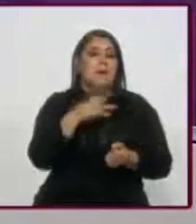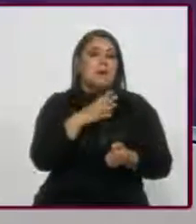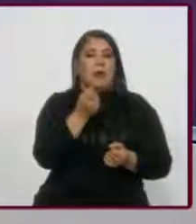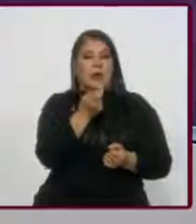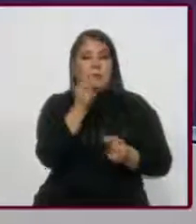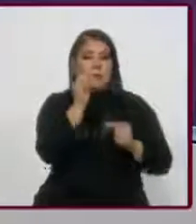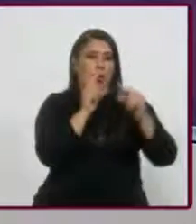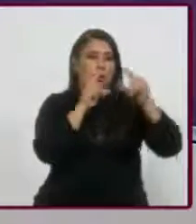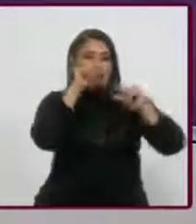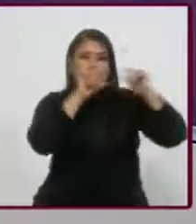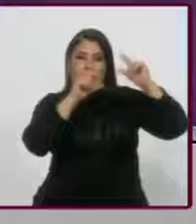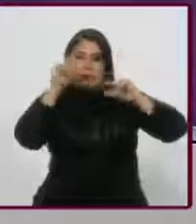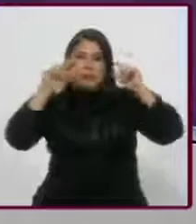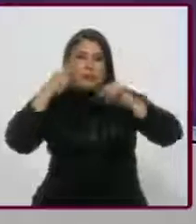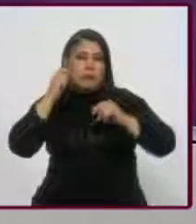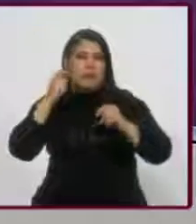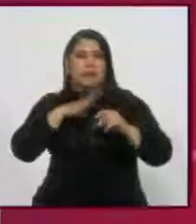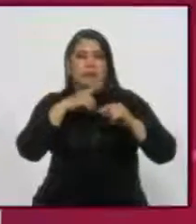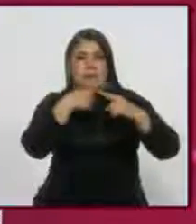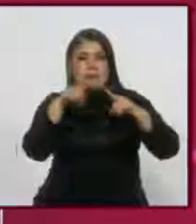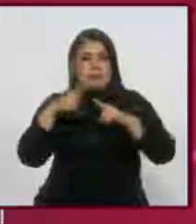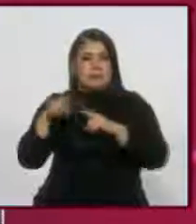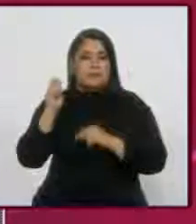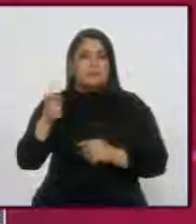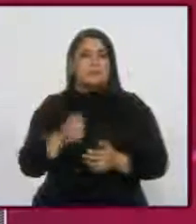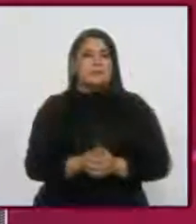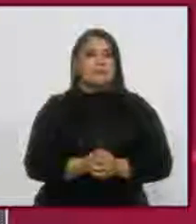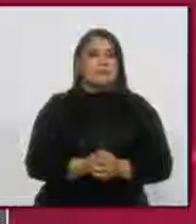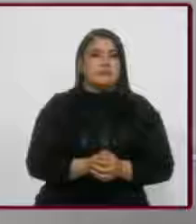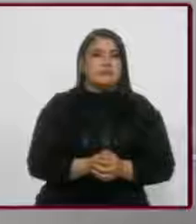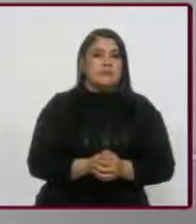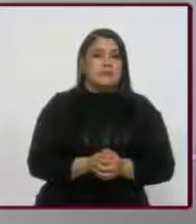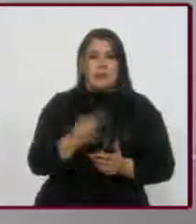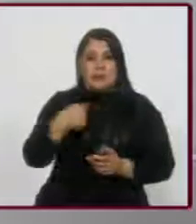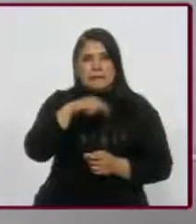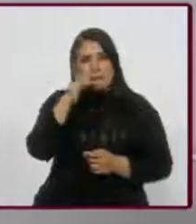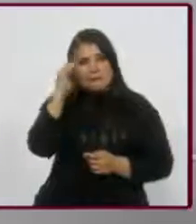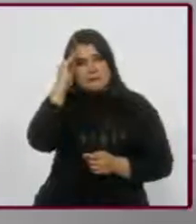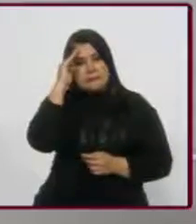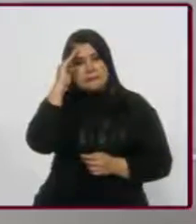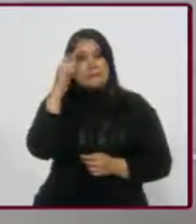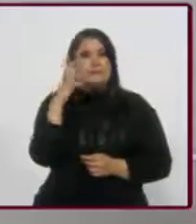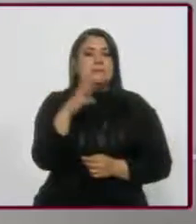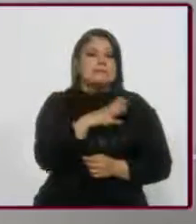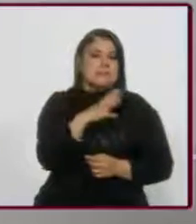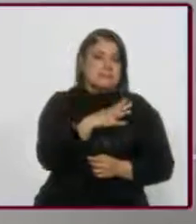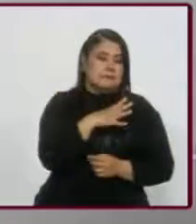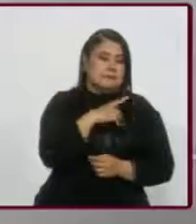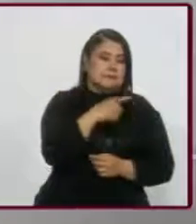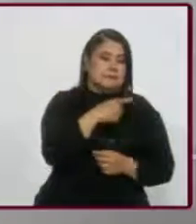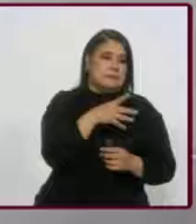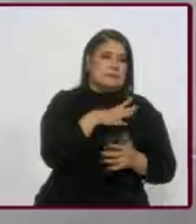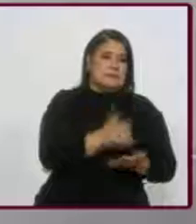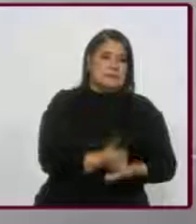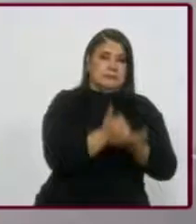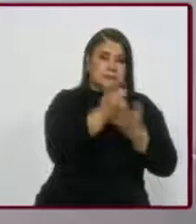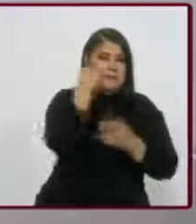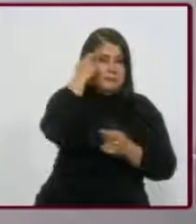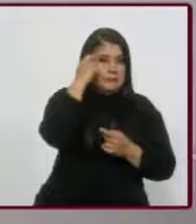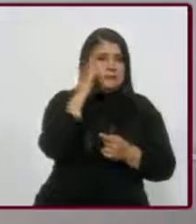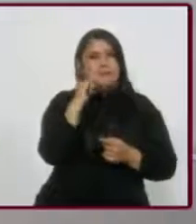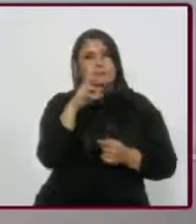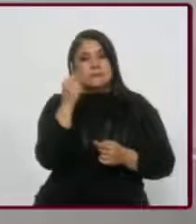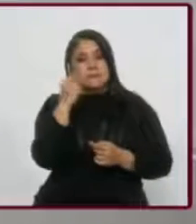algunas diferencias, ¿no? Esta pregunta sí la analizamos entre quien tiene trabajo doméstico o no. Siguiente